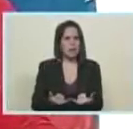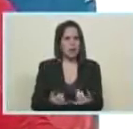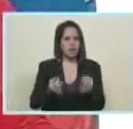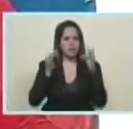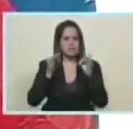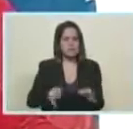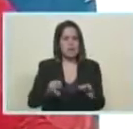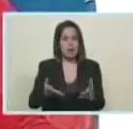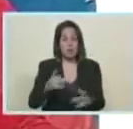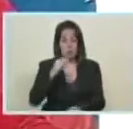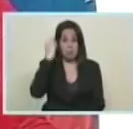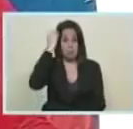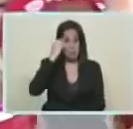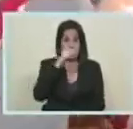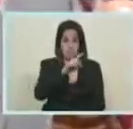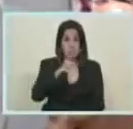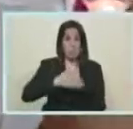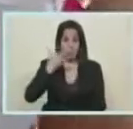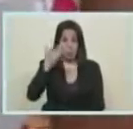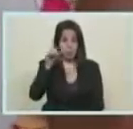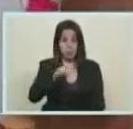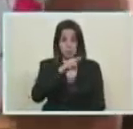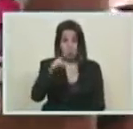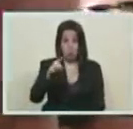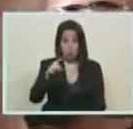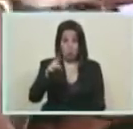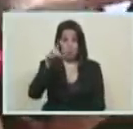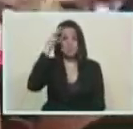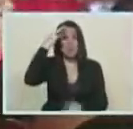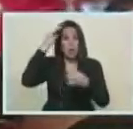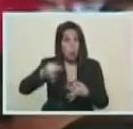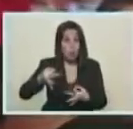¿Ustedes creen que podamos? ¿Tan seguro?